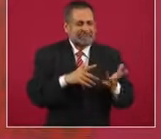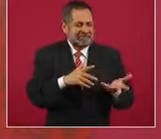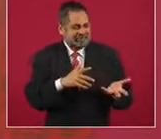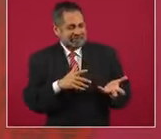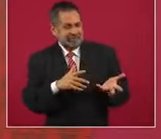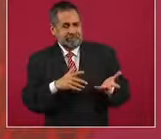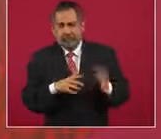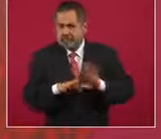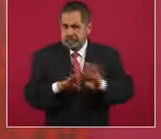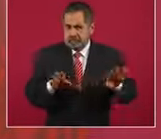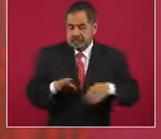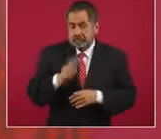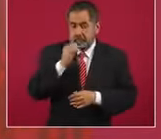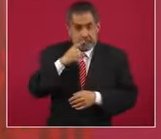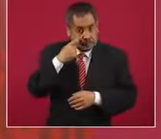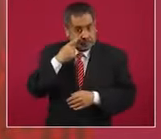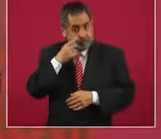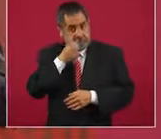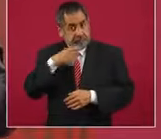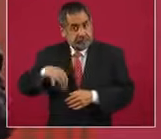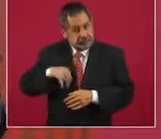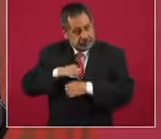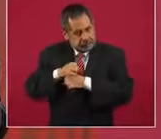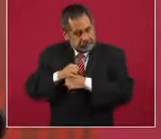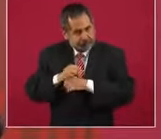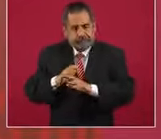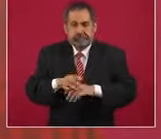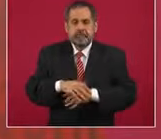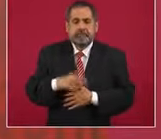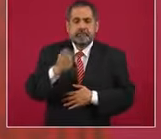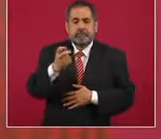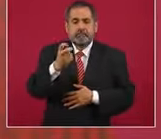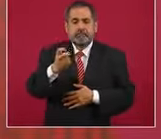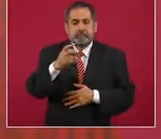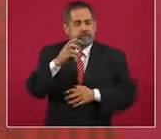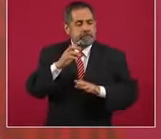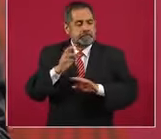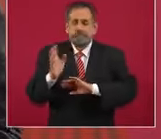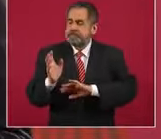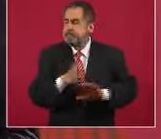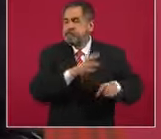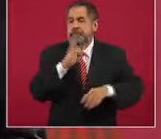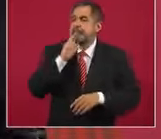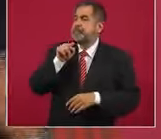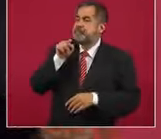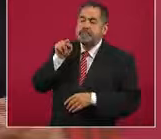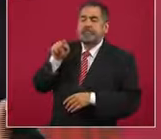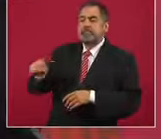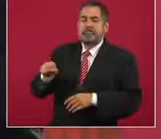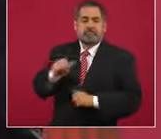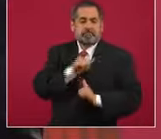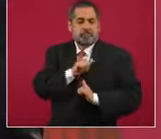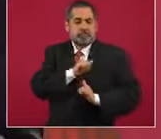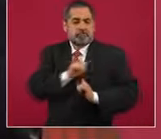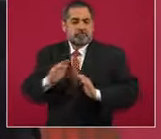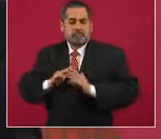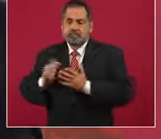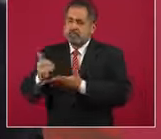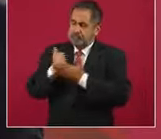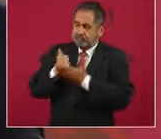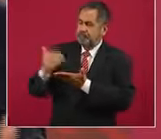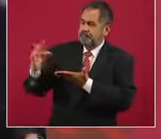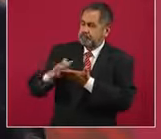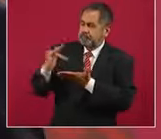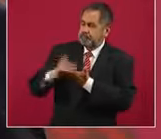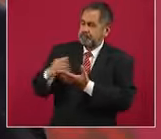Eso es muy interesante. Por eso nos apoyamos en las Fuerzas Armadas, en este